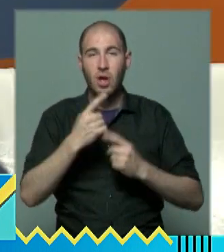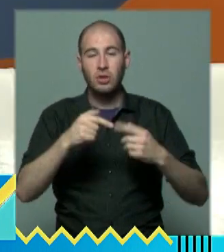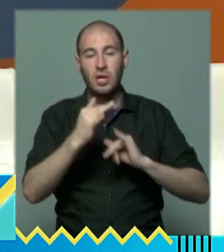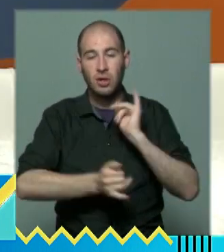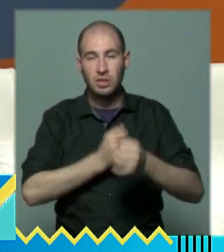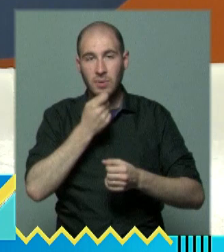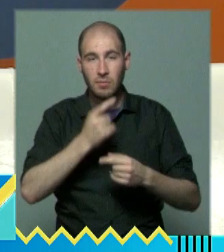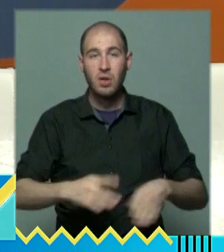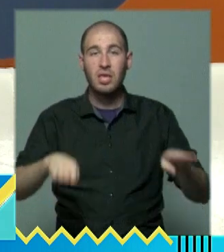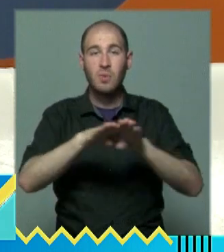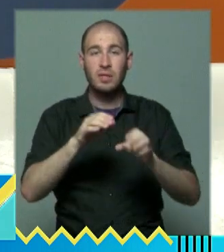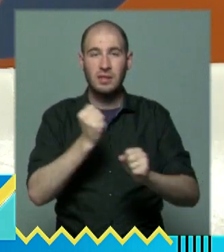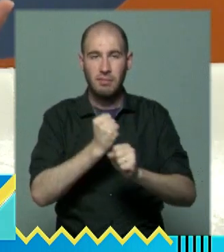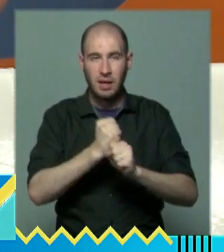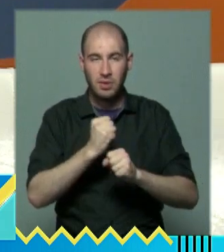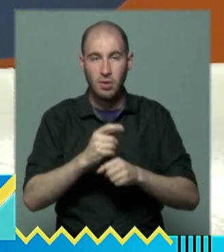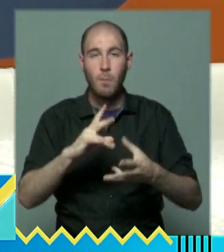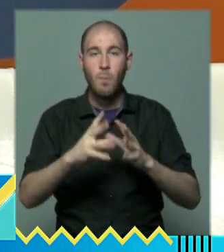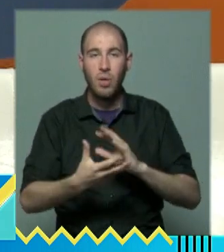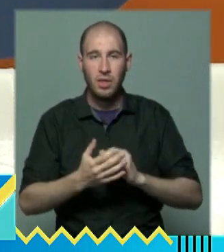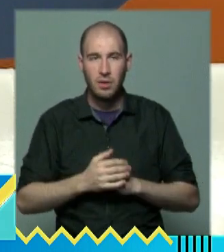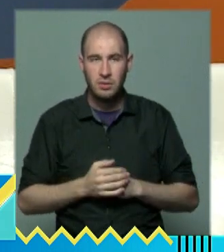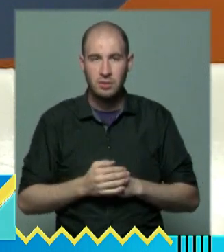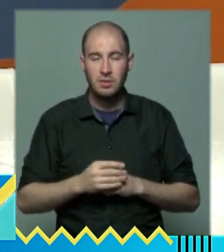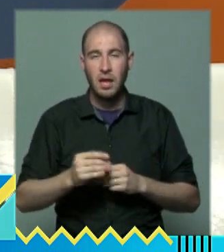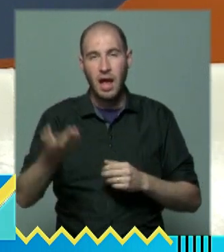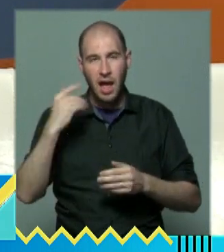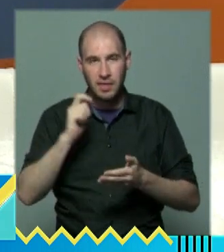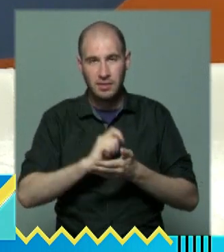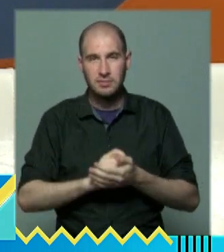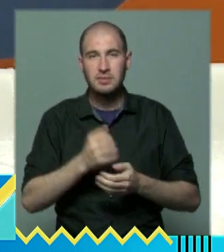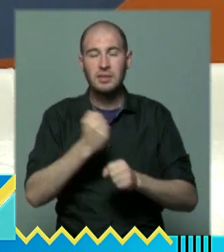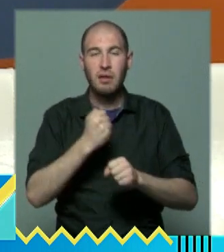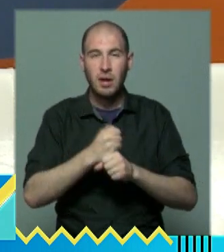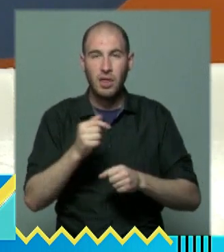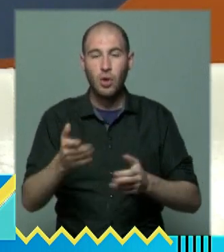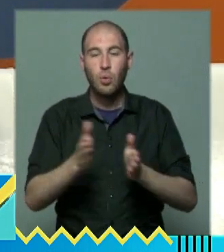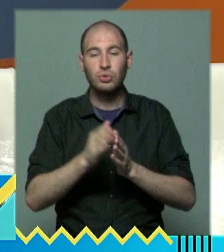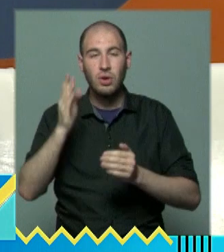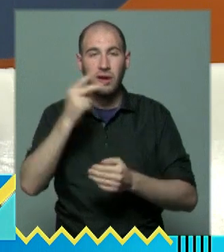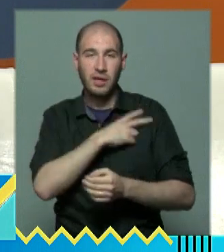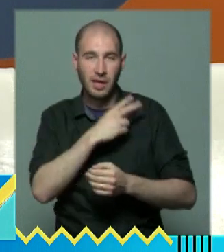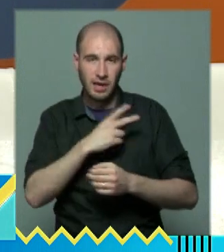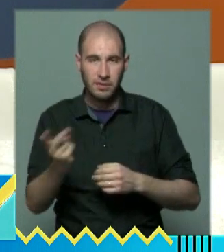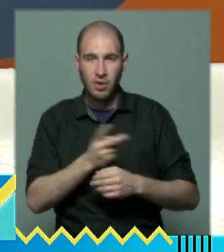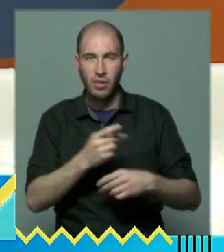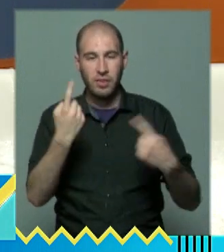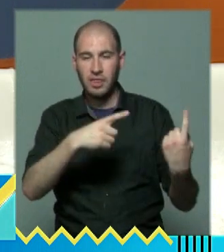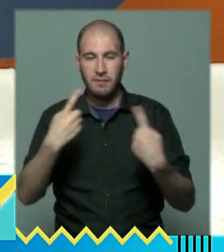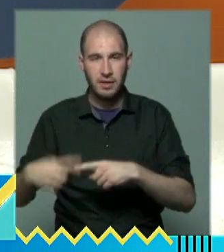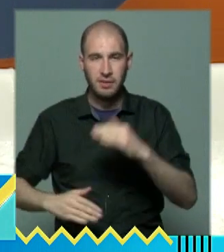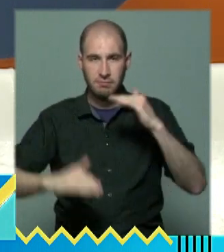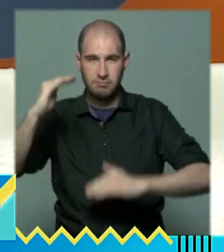como equiparar al trabajador en el modelo, en el borrador inicial, al trabajador con el empleador, cuando son dos posiciones